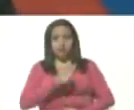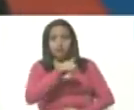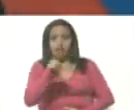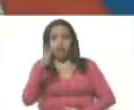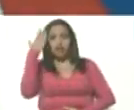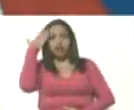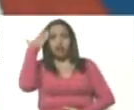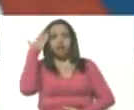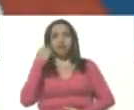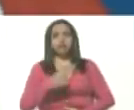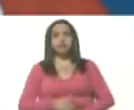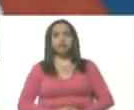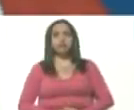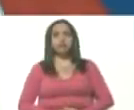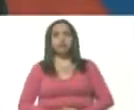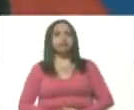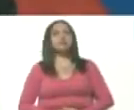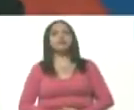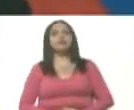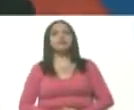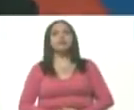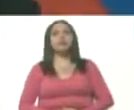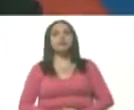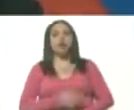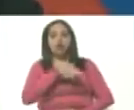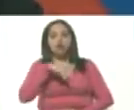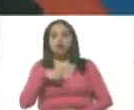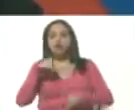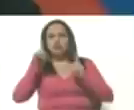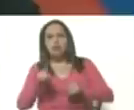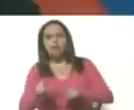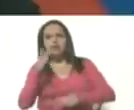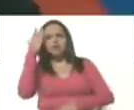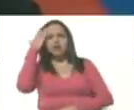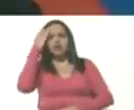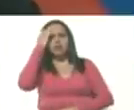saben. Y nosotros también lo sabemos.